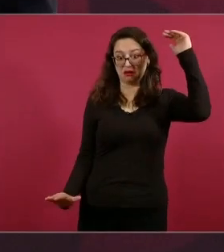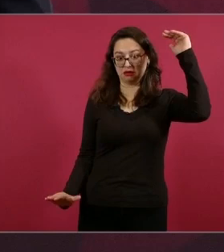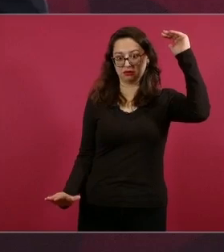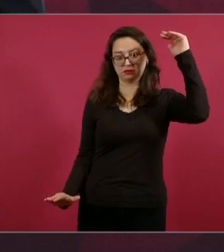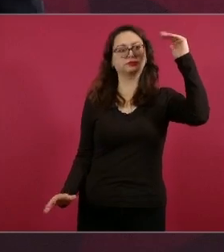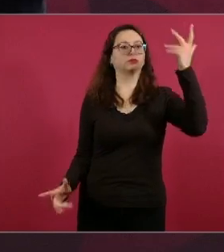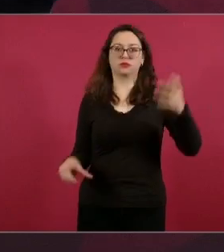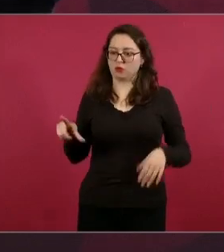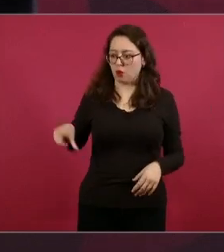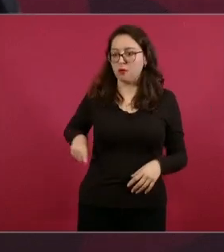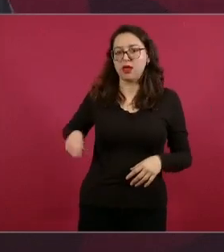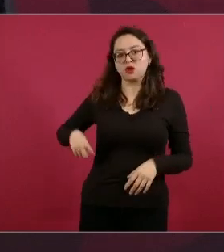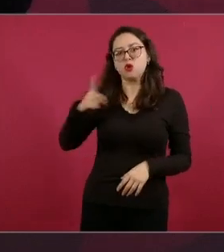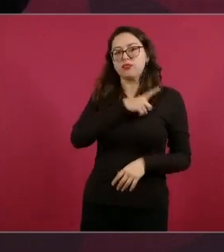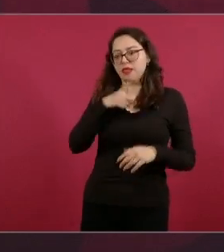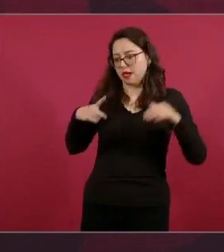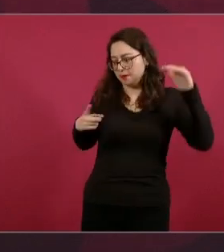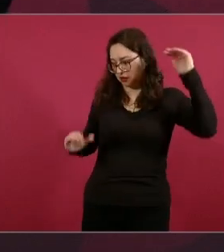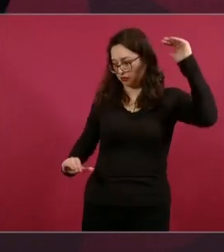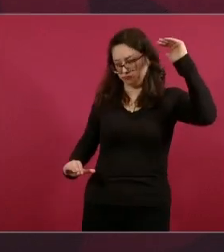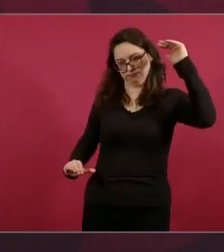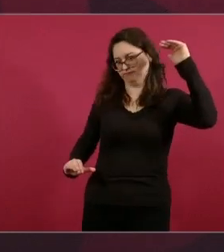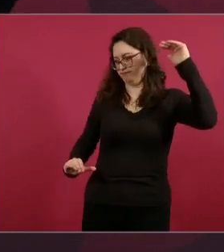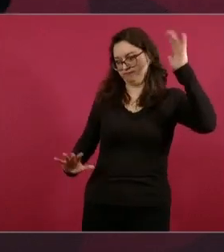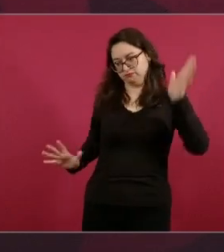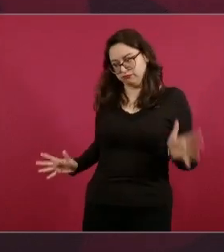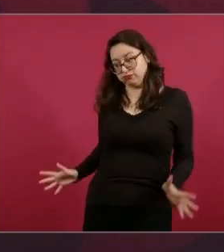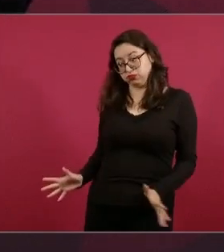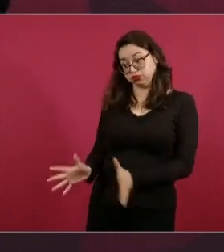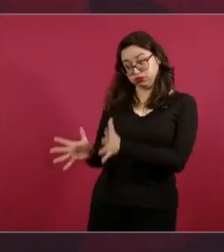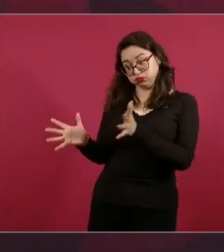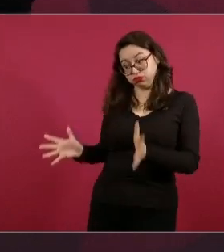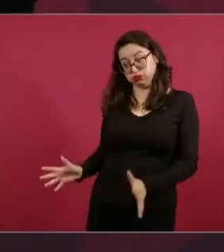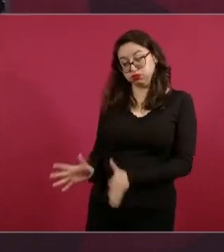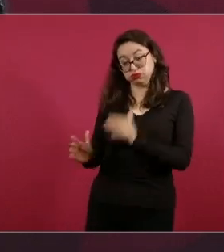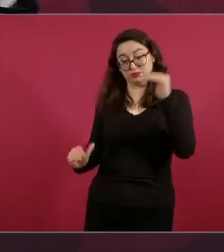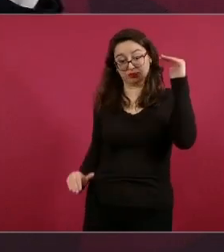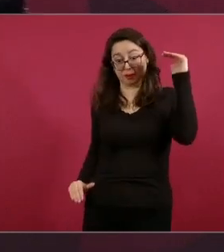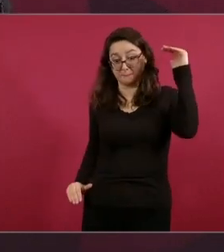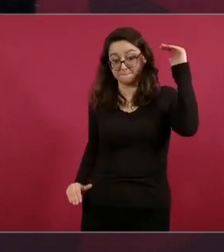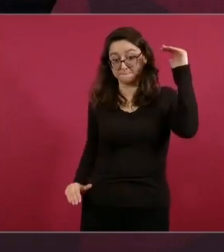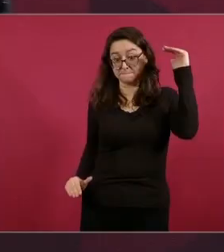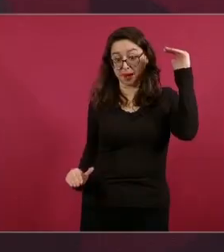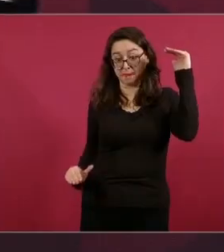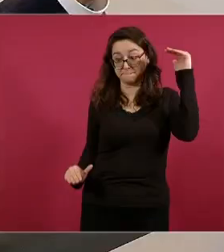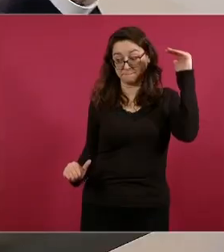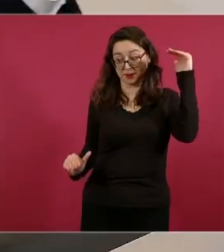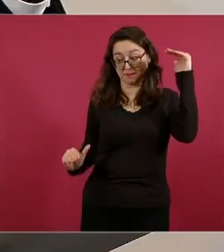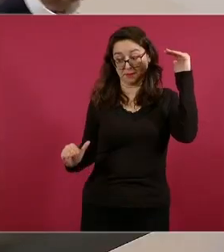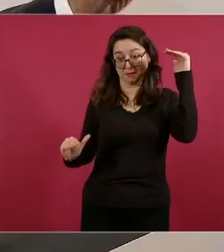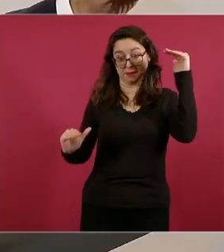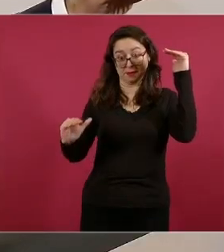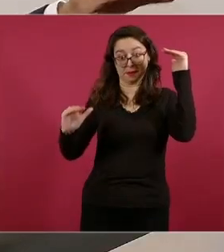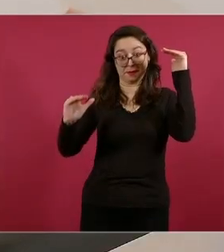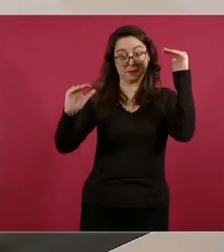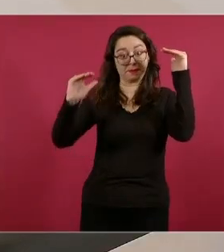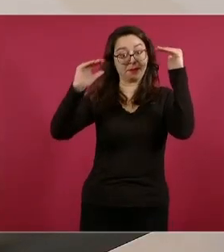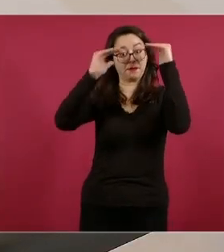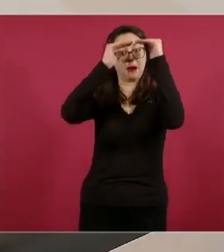estamos buscando que el desarrollo sea horizontal, que alcance a todos.